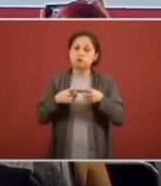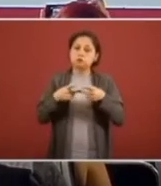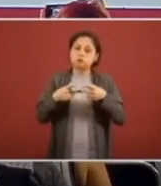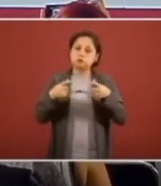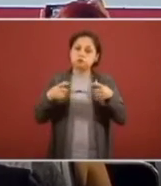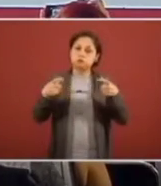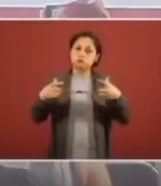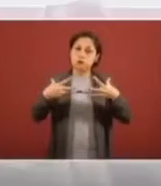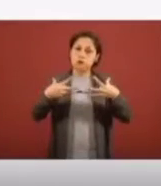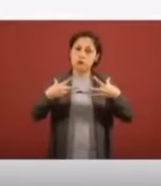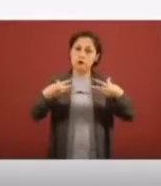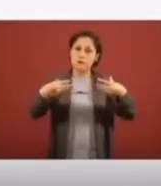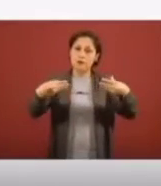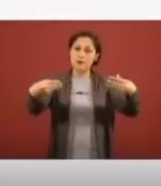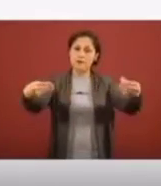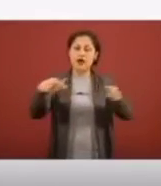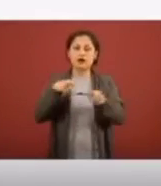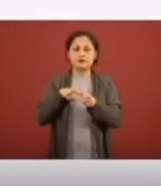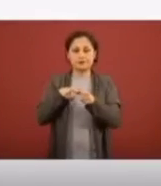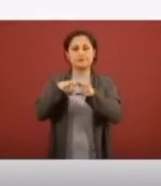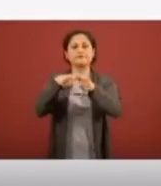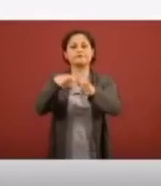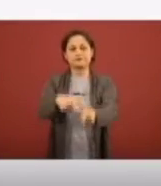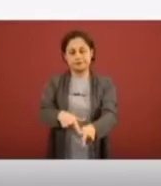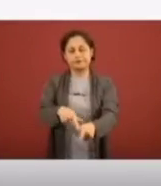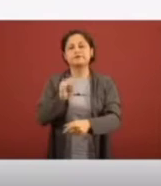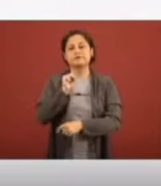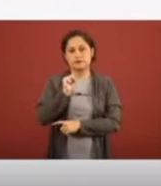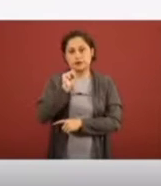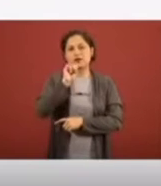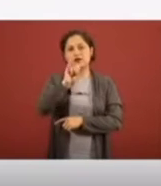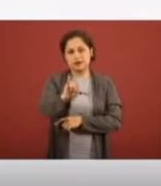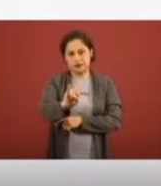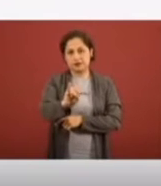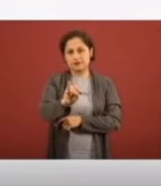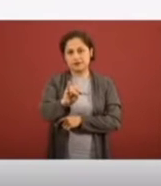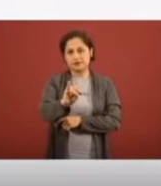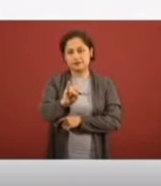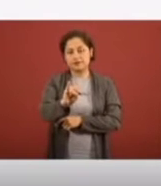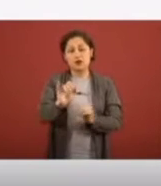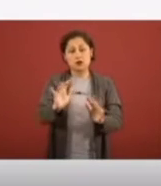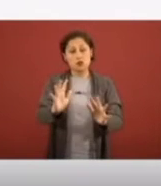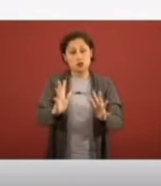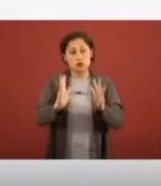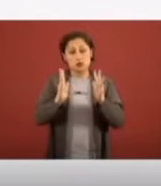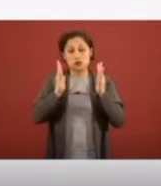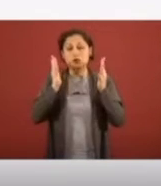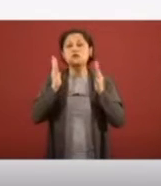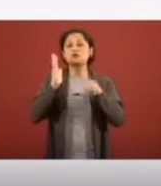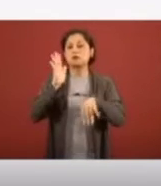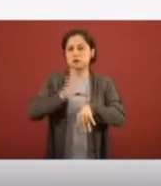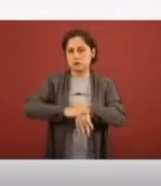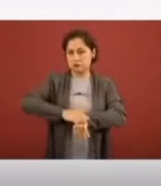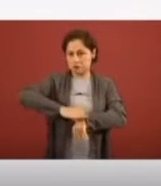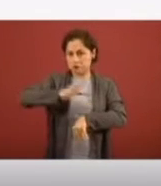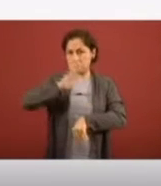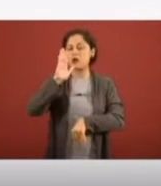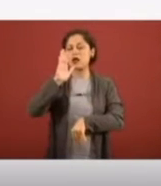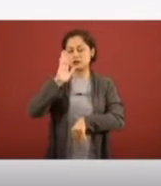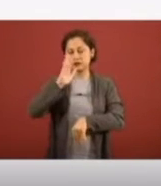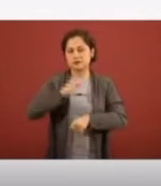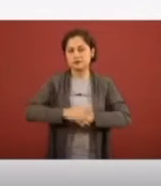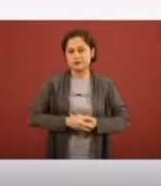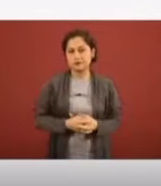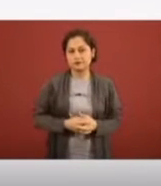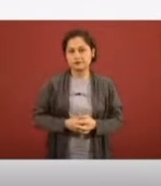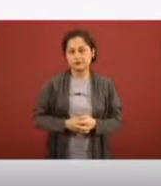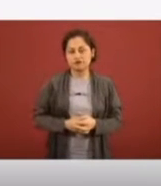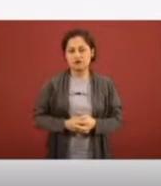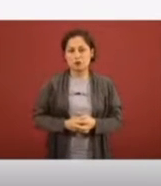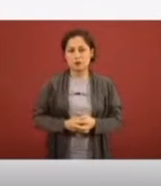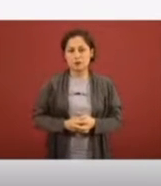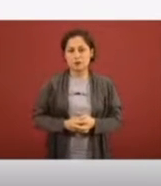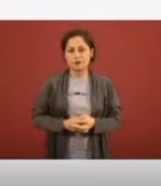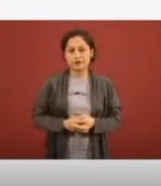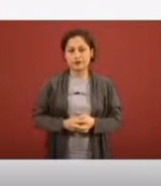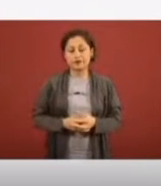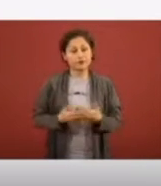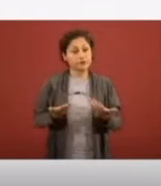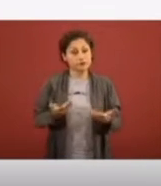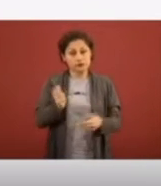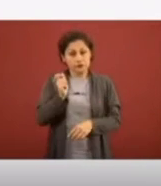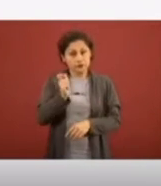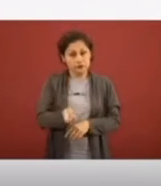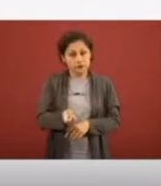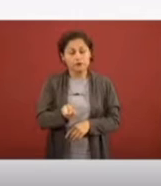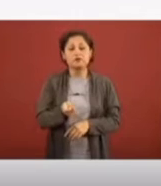dicho, esta epidemia continúa y continúa cada vez de manera más acelerada. Cada vez de manera más acelerada. Esto quiere